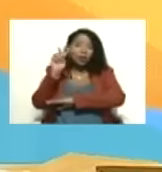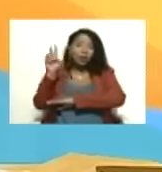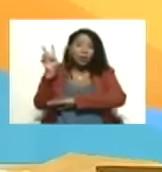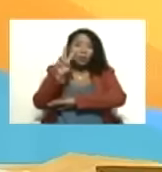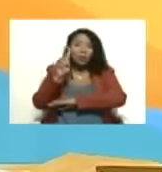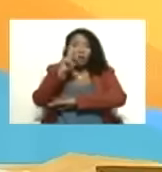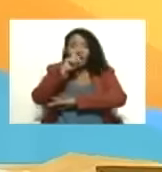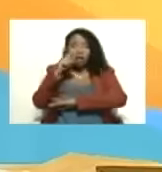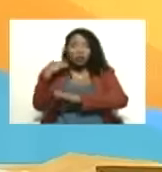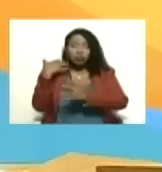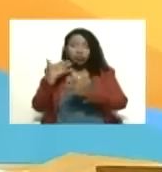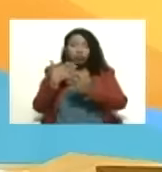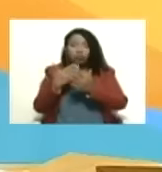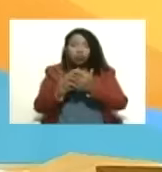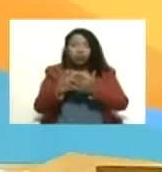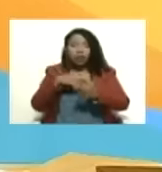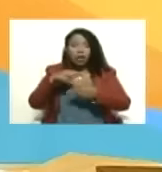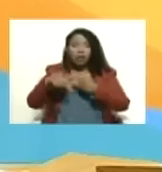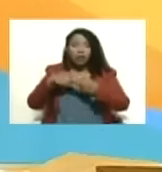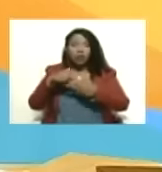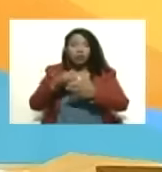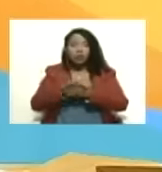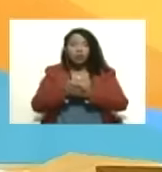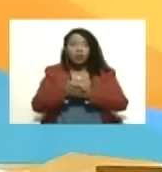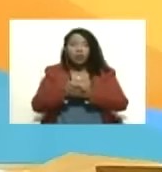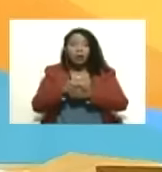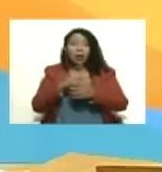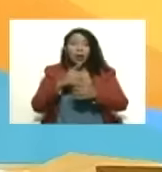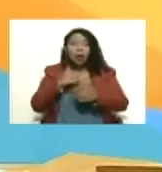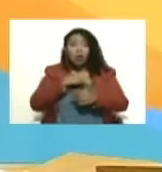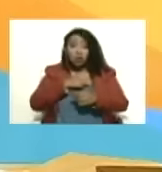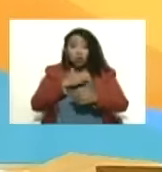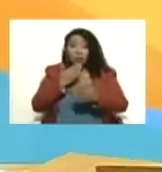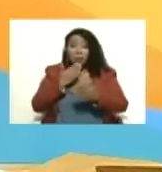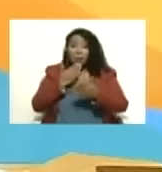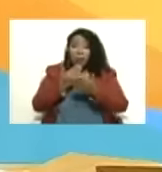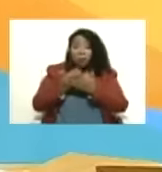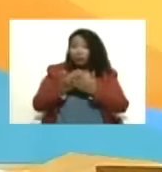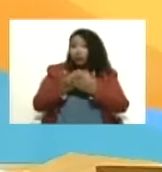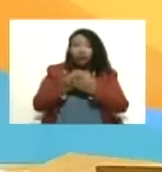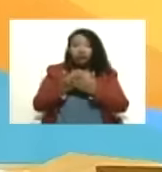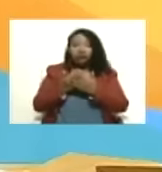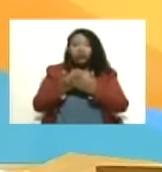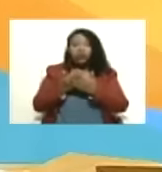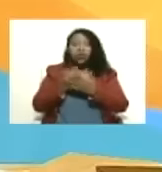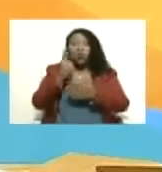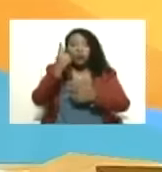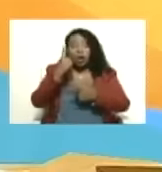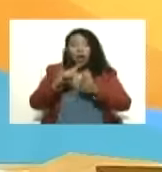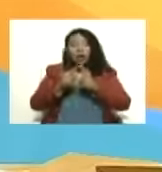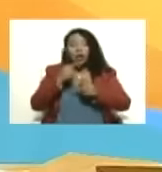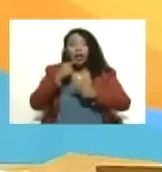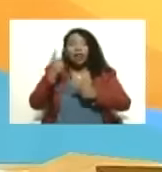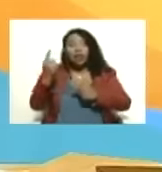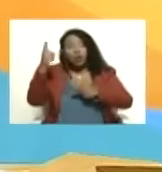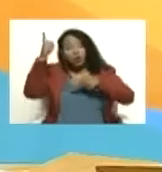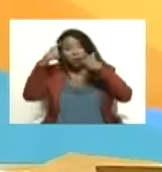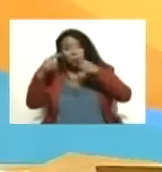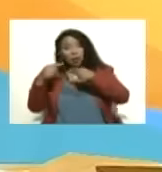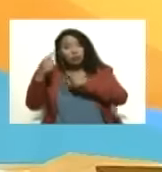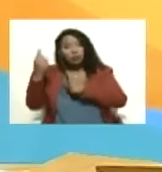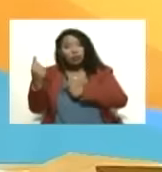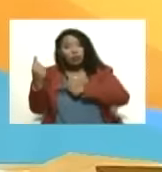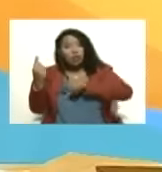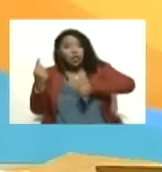de revolución bolivariana pero lo que no vamos a permitir una cosa es una cosa Como dijo Chávez y otra cosa